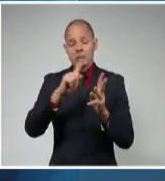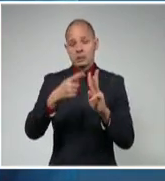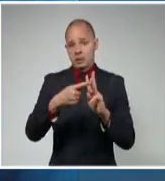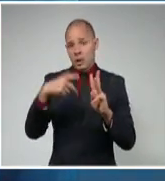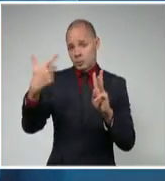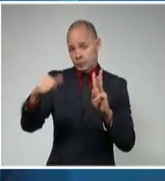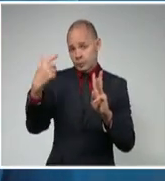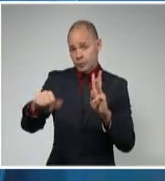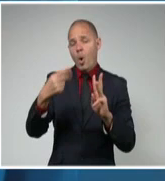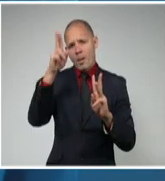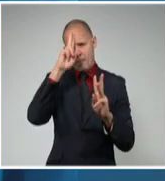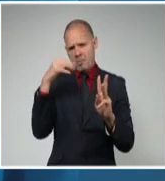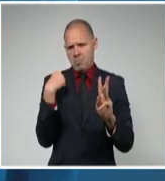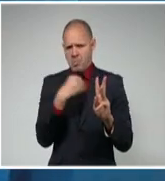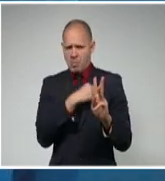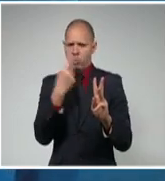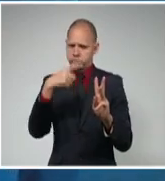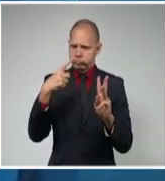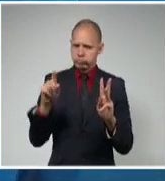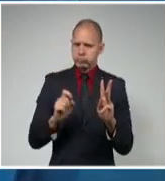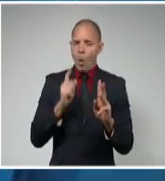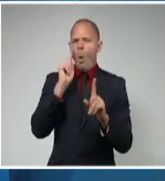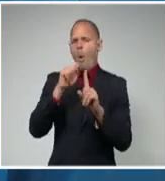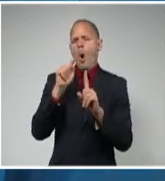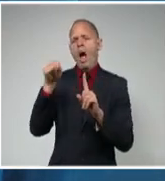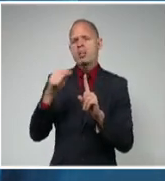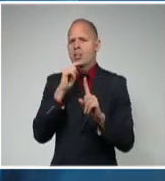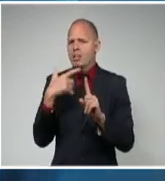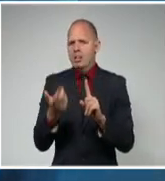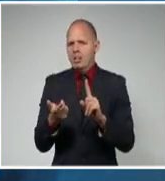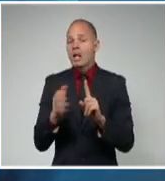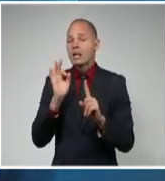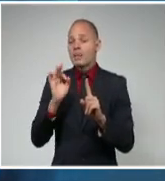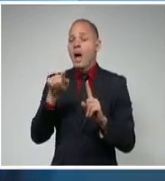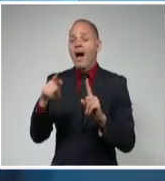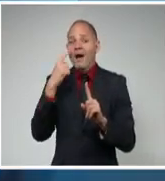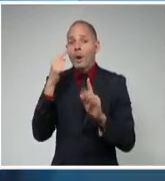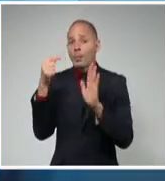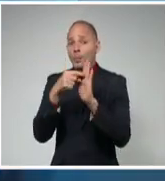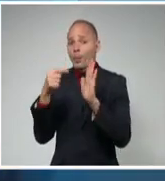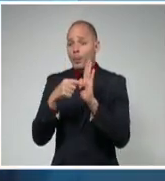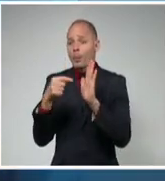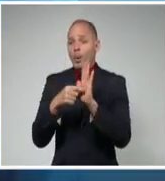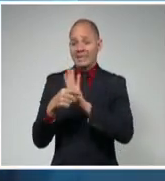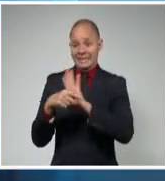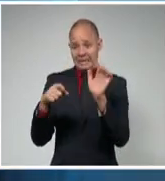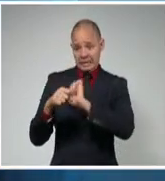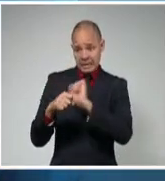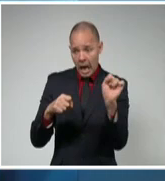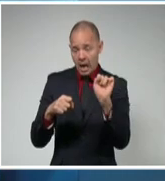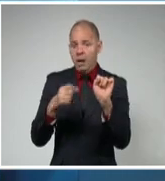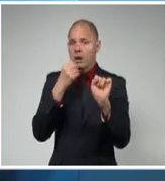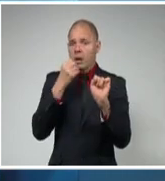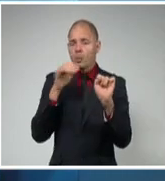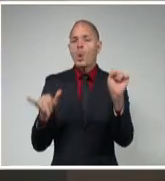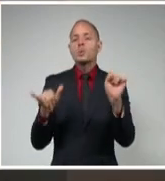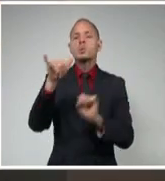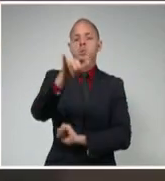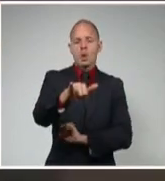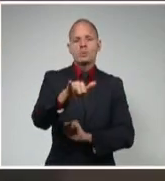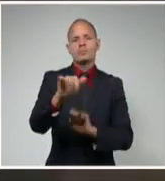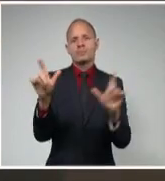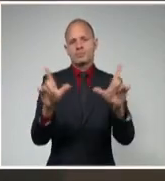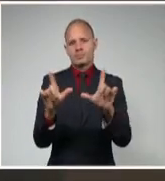personal médico. Nuestro objetivo en esta competencia es acumular la mayor cantidad de puntos para estos dos eventos clasificatorios que son de mucha